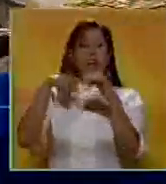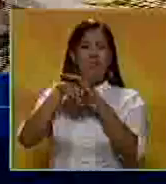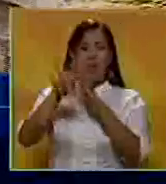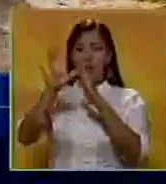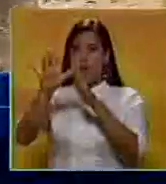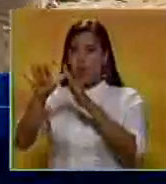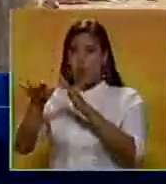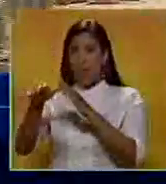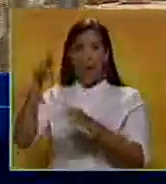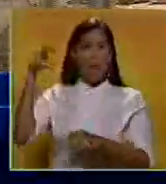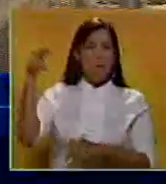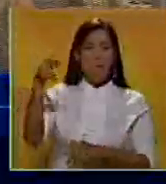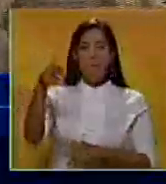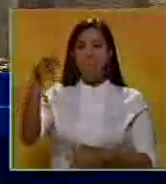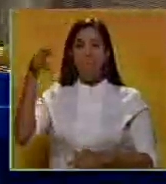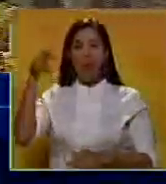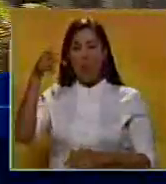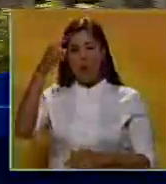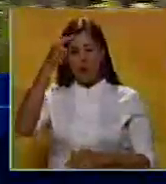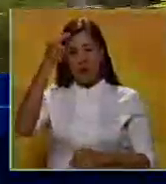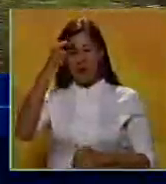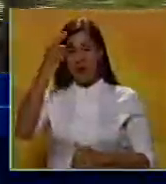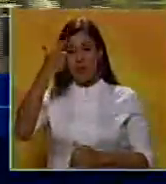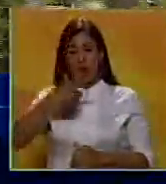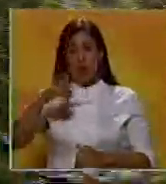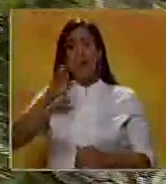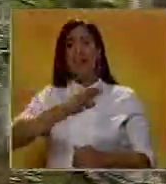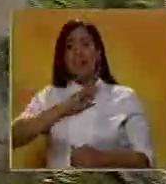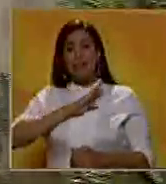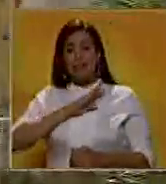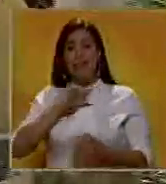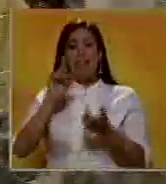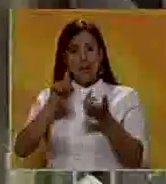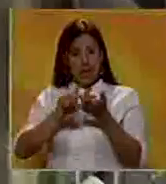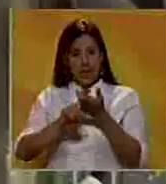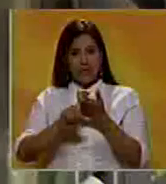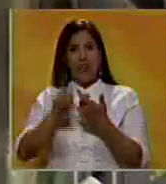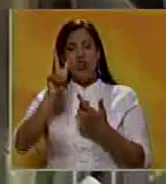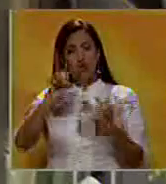para robar y le dieron un tiro en la cabeza Edwin espinal era casado y deja dos hijos